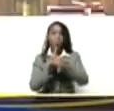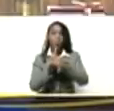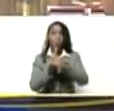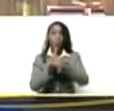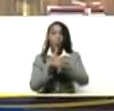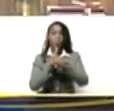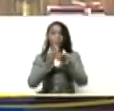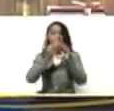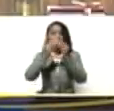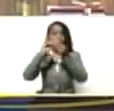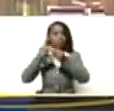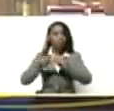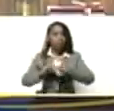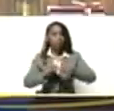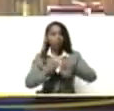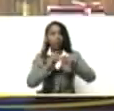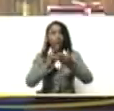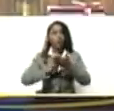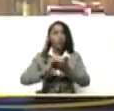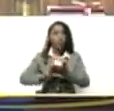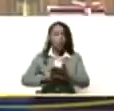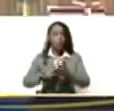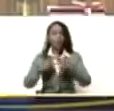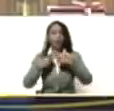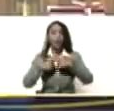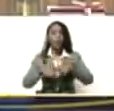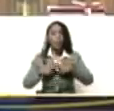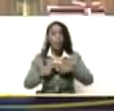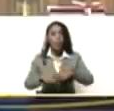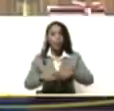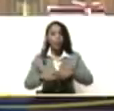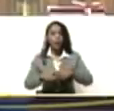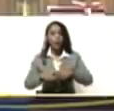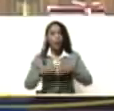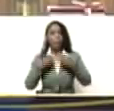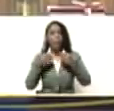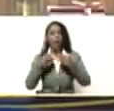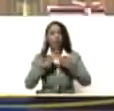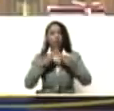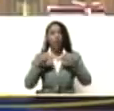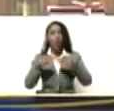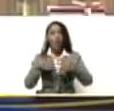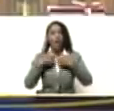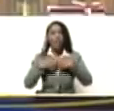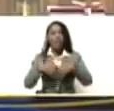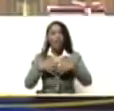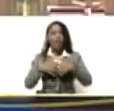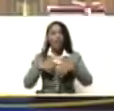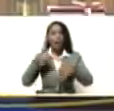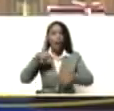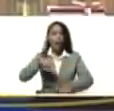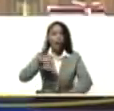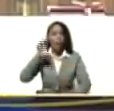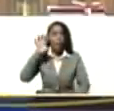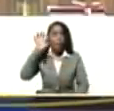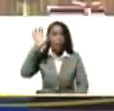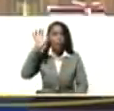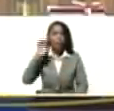funcionamiento y podríamos tener una respuesta a la pregunta que yo hacía